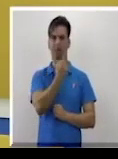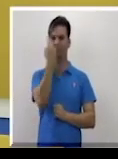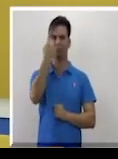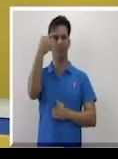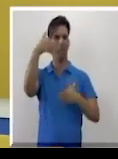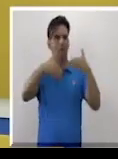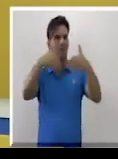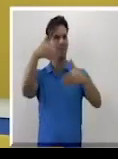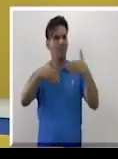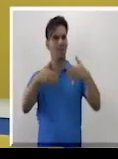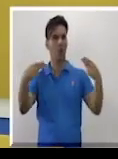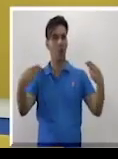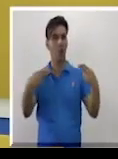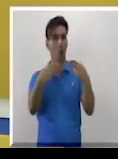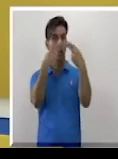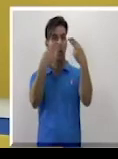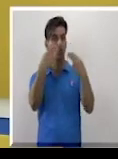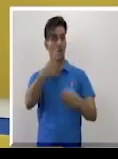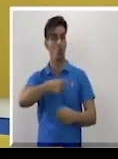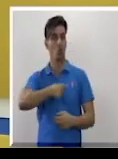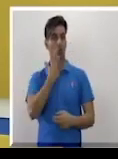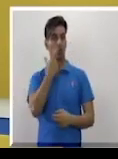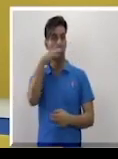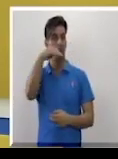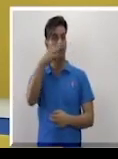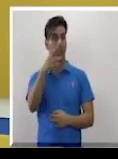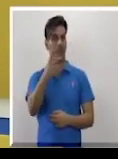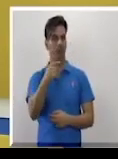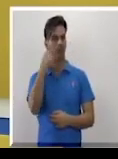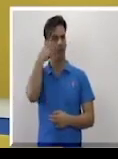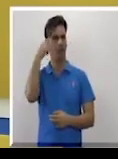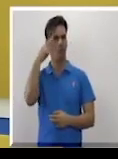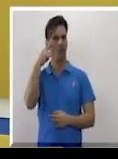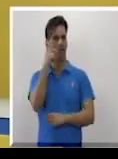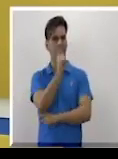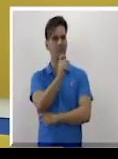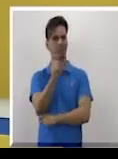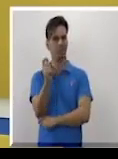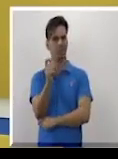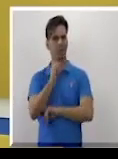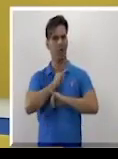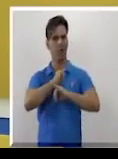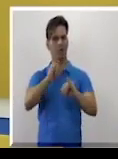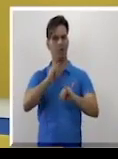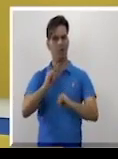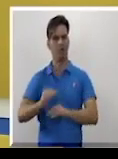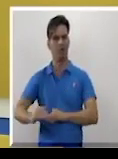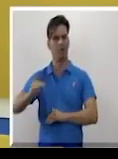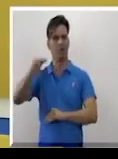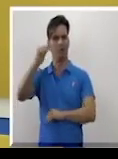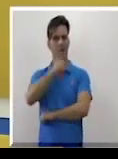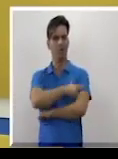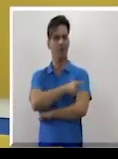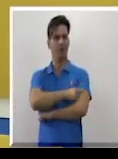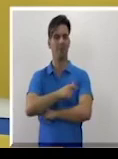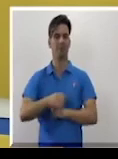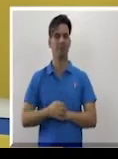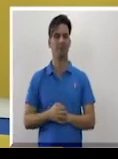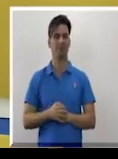sí, el concurso para la cultura matemática, que lo has escuchado desde la educación primaria, pero que este